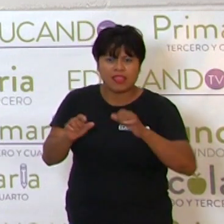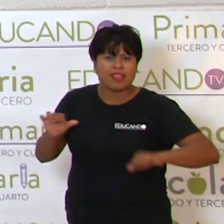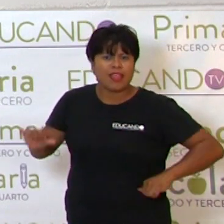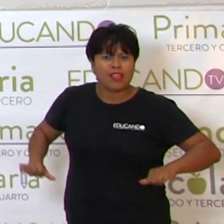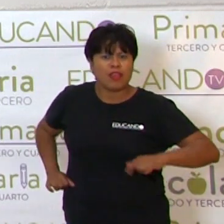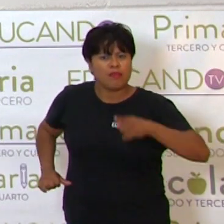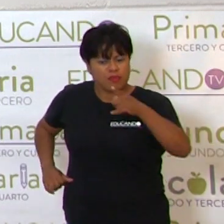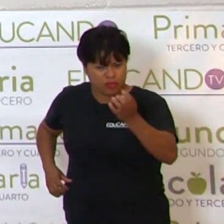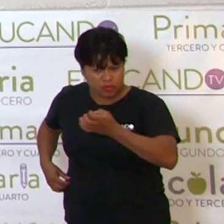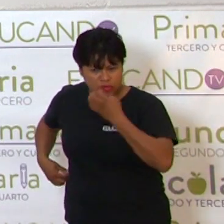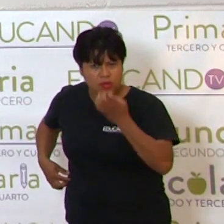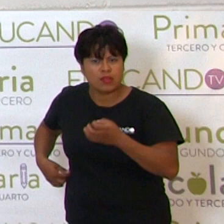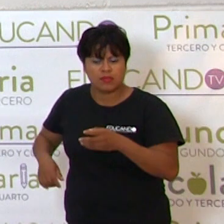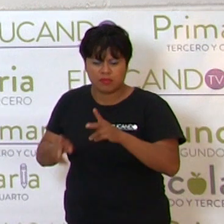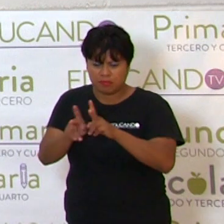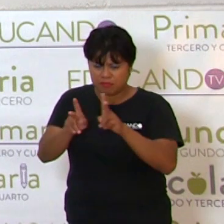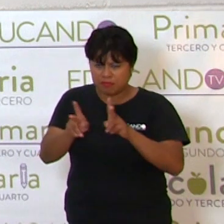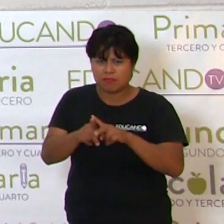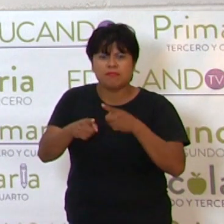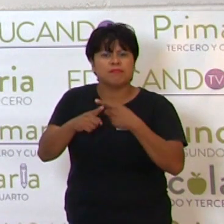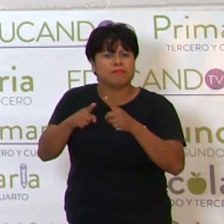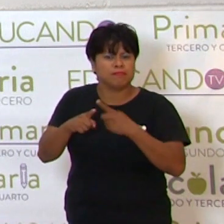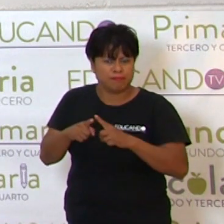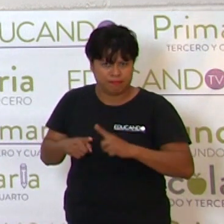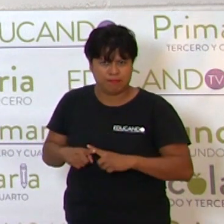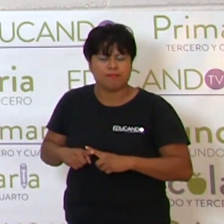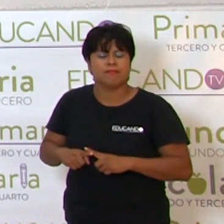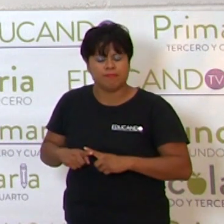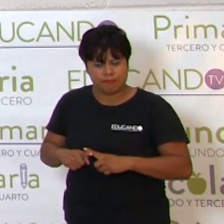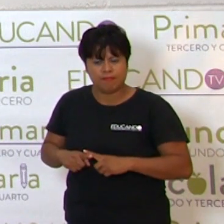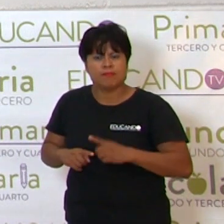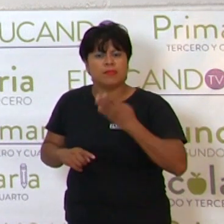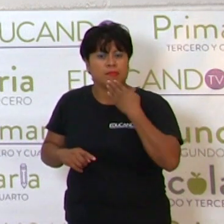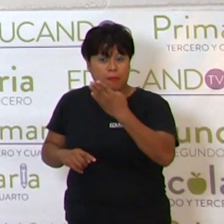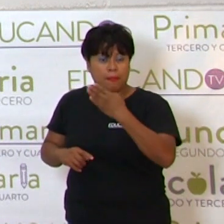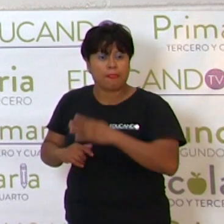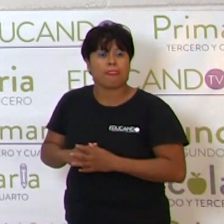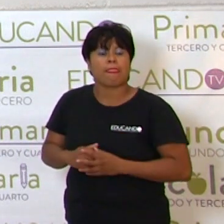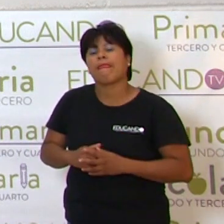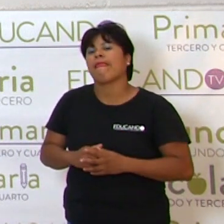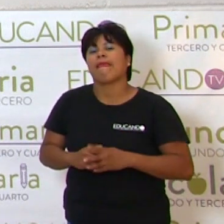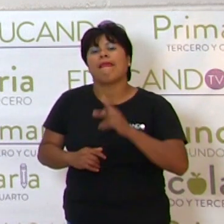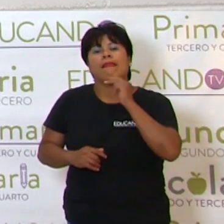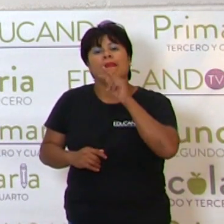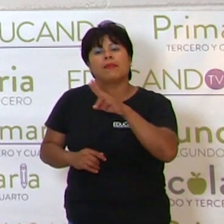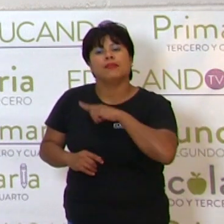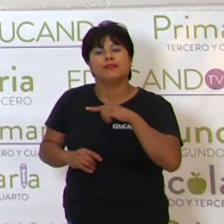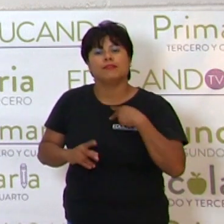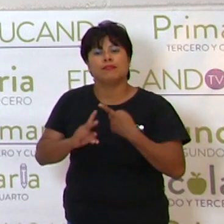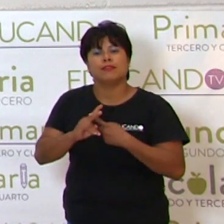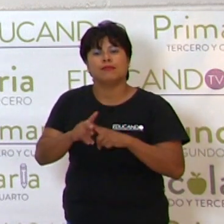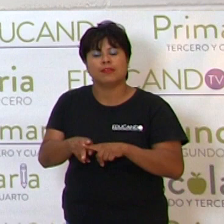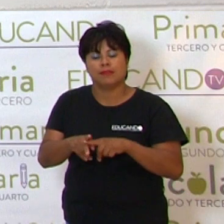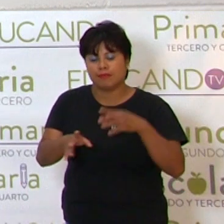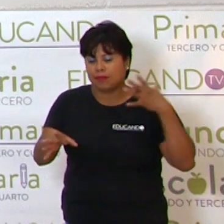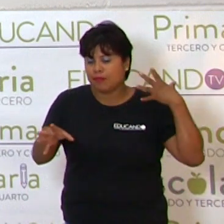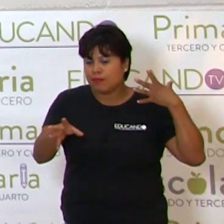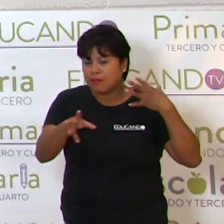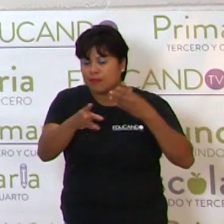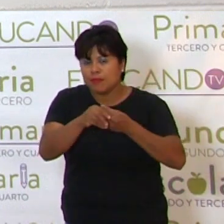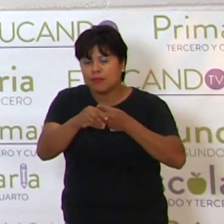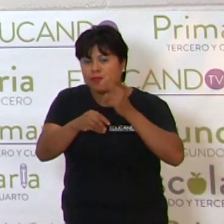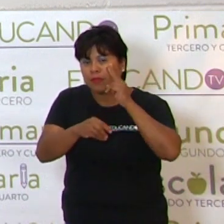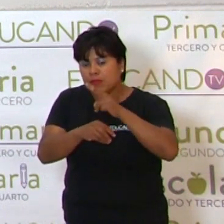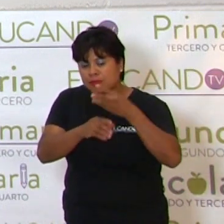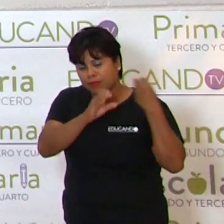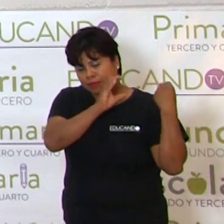su escuela, en el aula. Y bueno, vamos a también empezar recapitulando lo que vimos